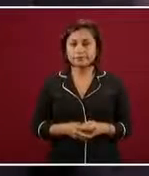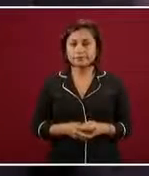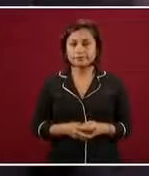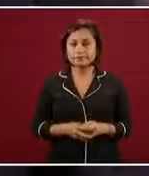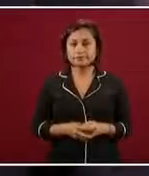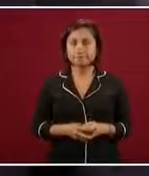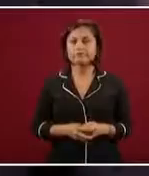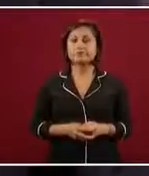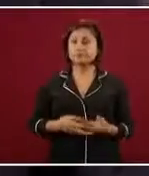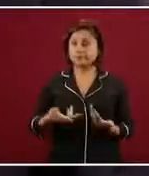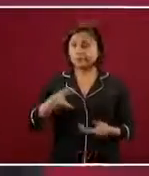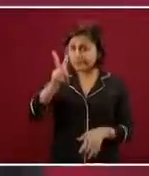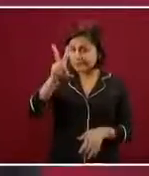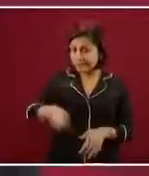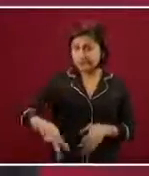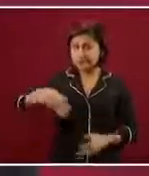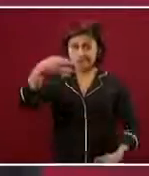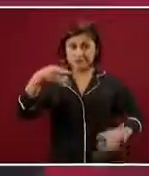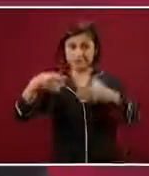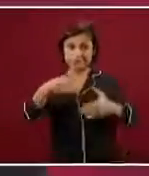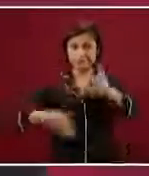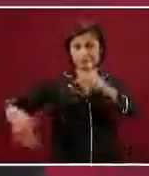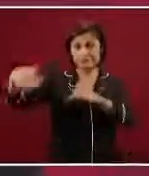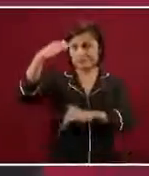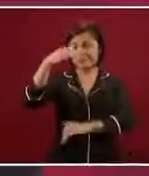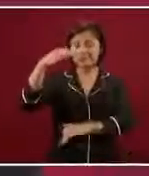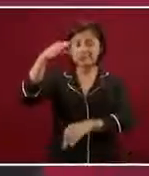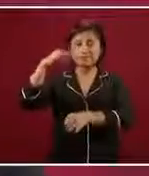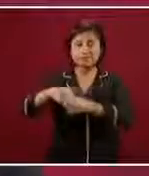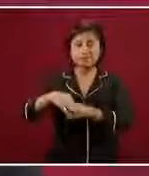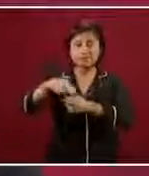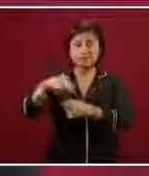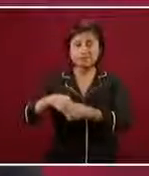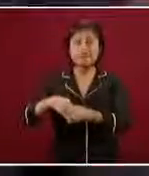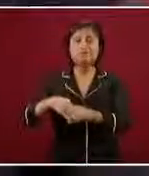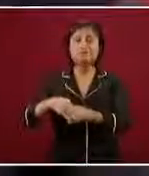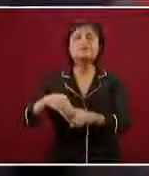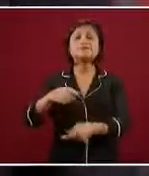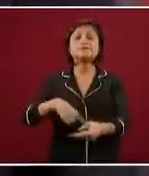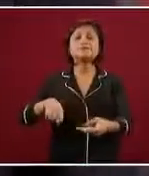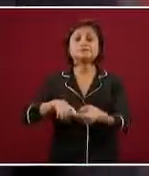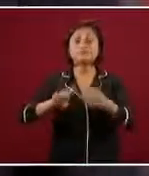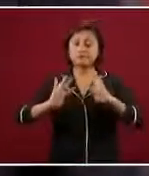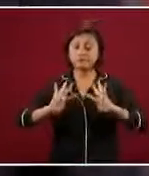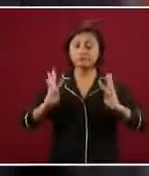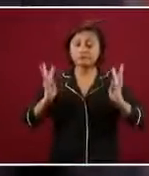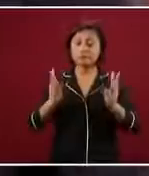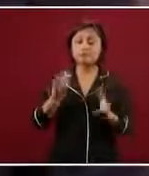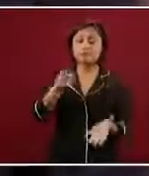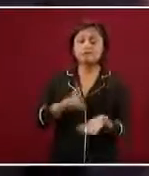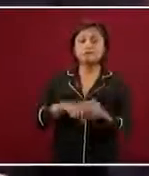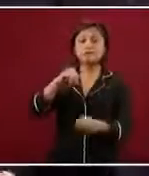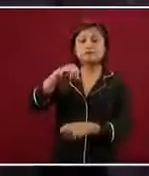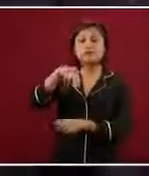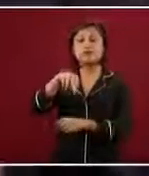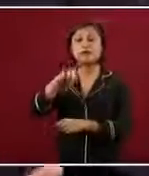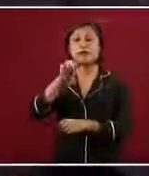magistrados electorales, consejeros del Instituto Electoral? ¿No